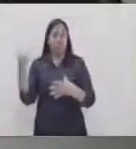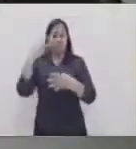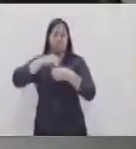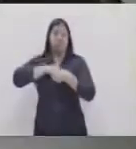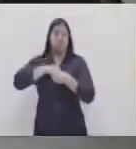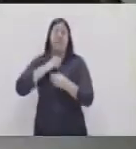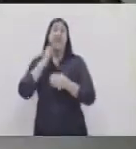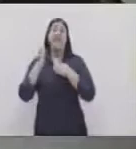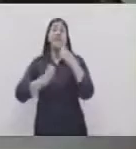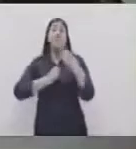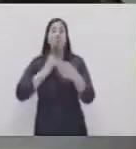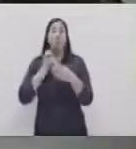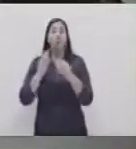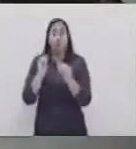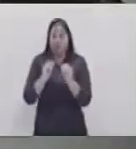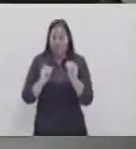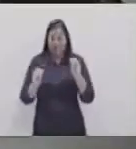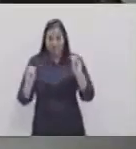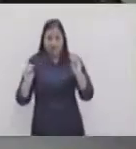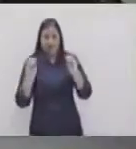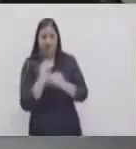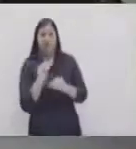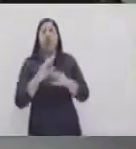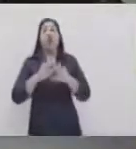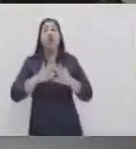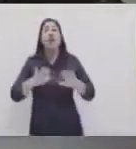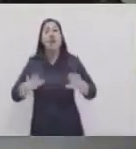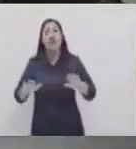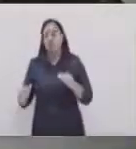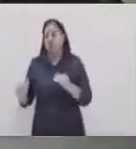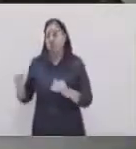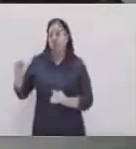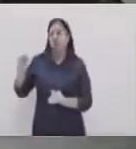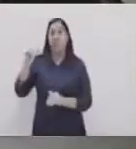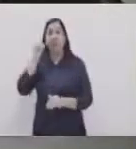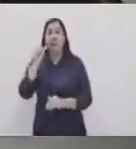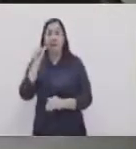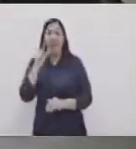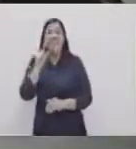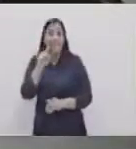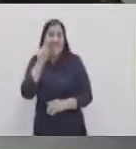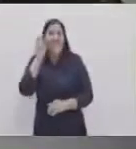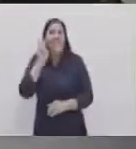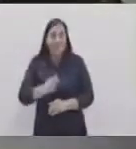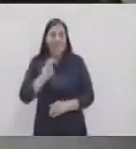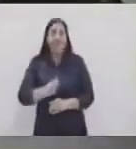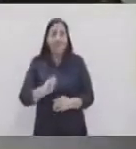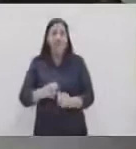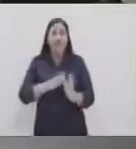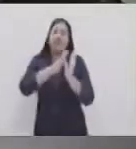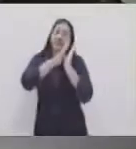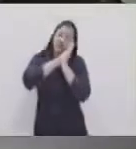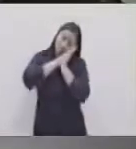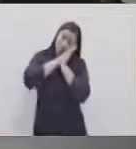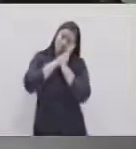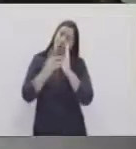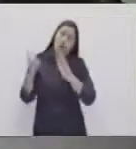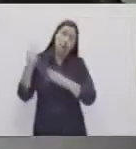las transiciones de niño, adulto, adolescente, entonces necesita dormir bastante. Entonces por esa